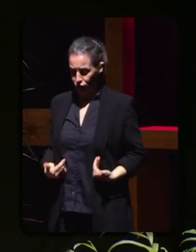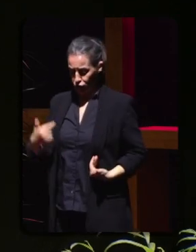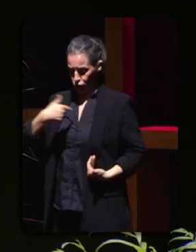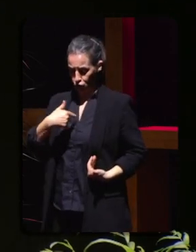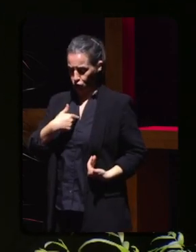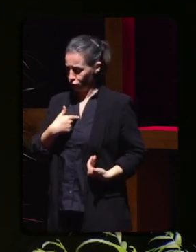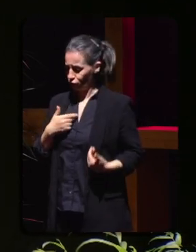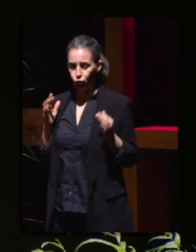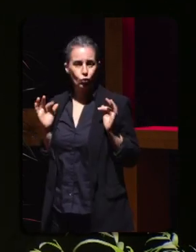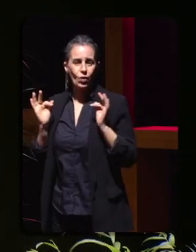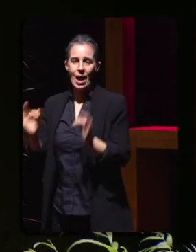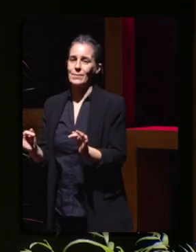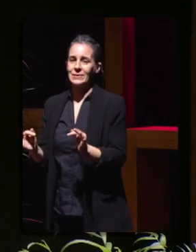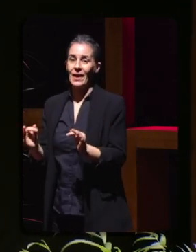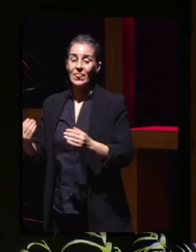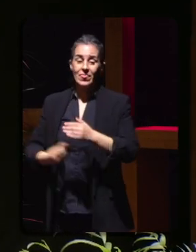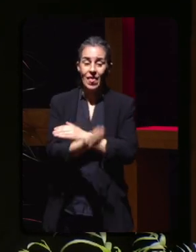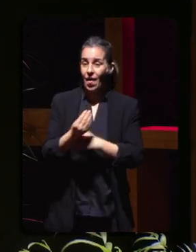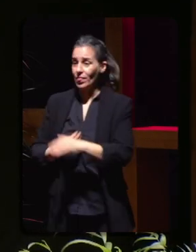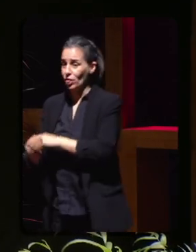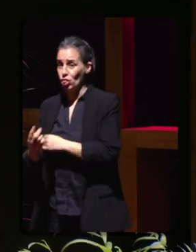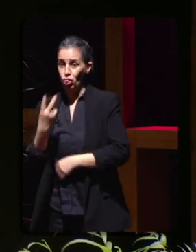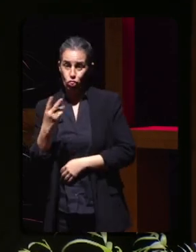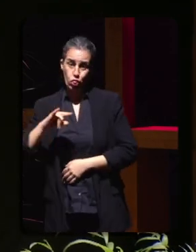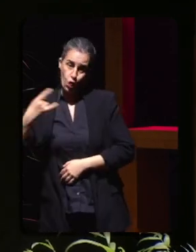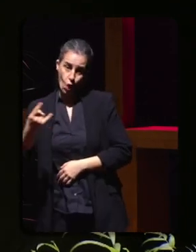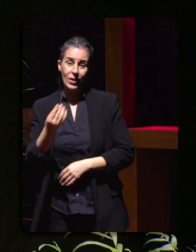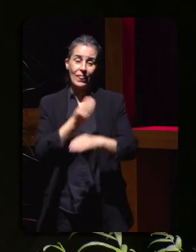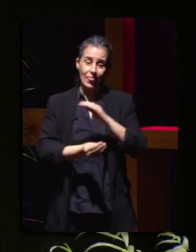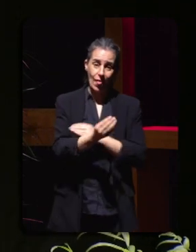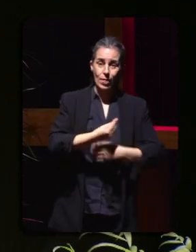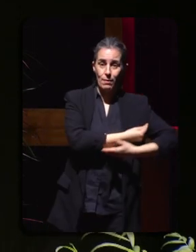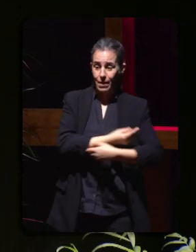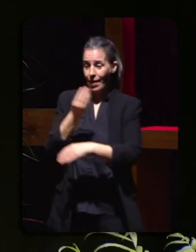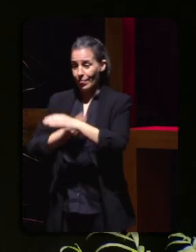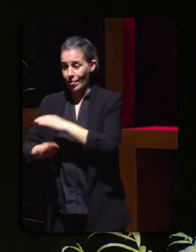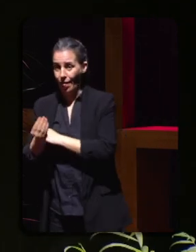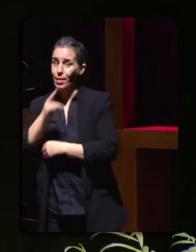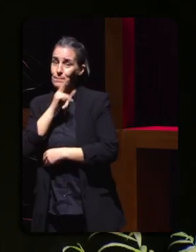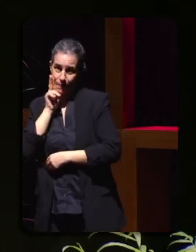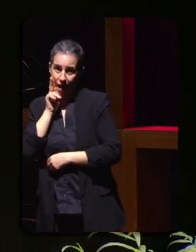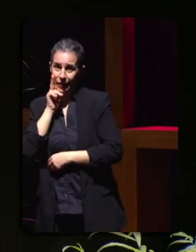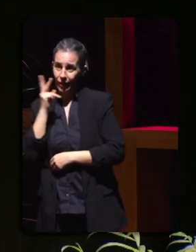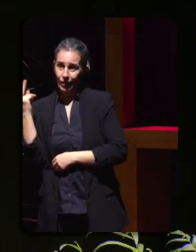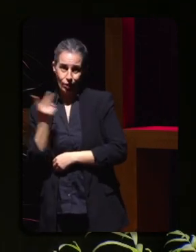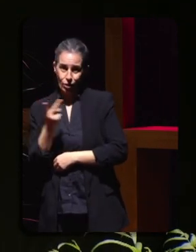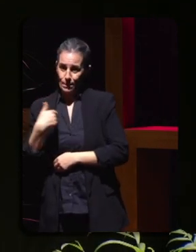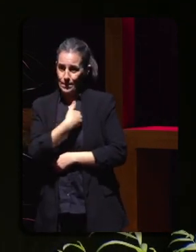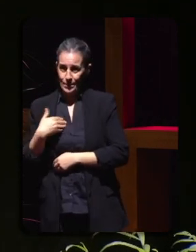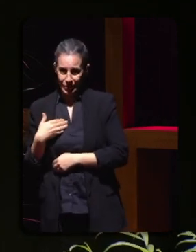en el parto nace un bebé y Nace una madre y eso hay que lidiar con las dos realidades pero bueno una cosa que